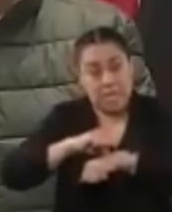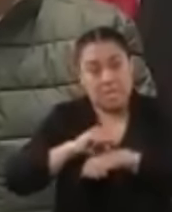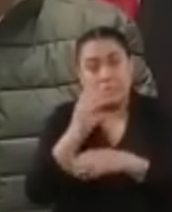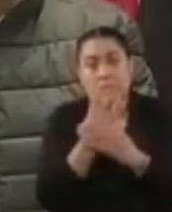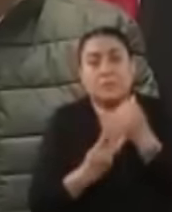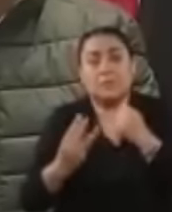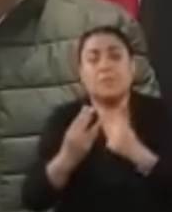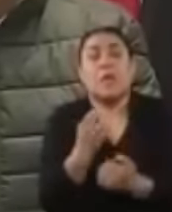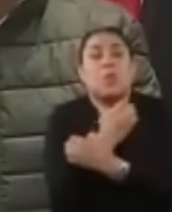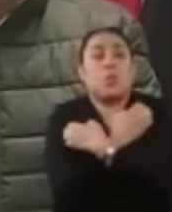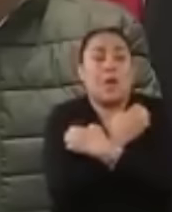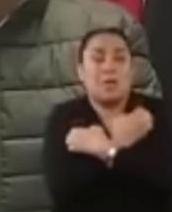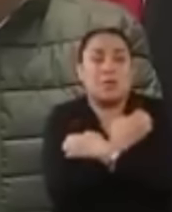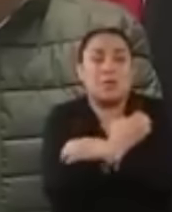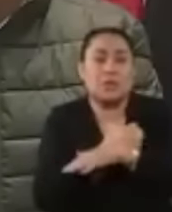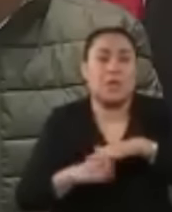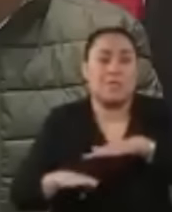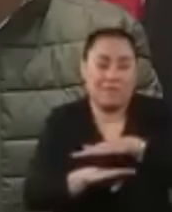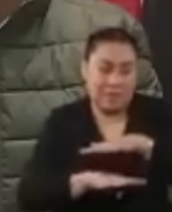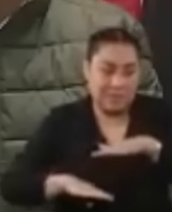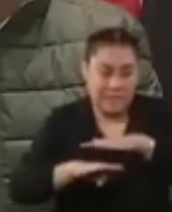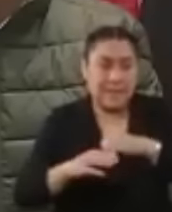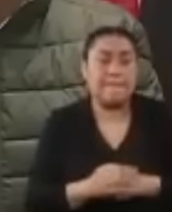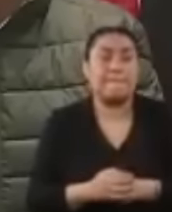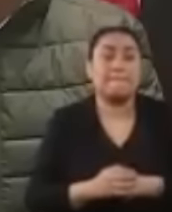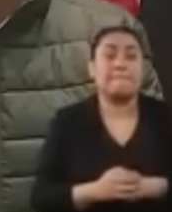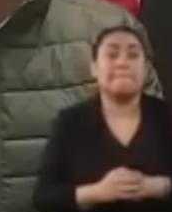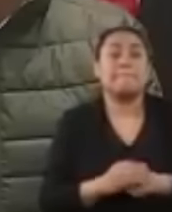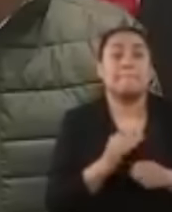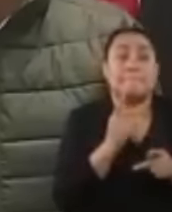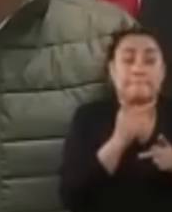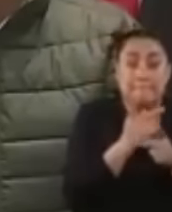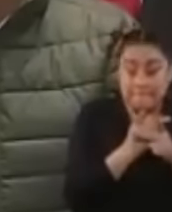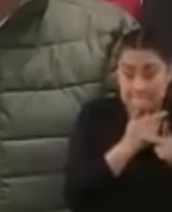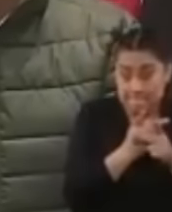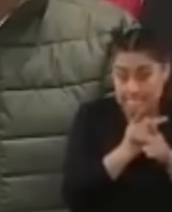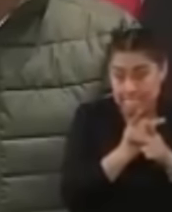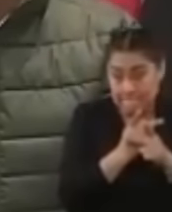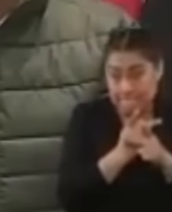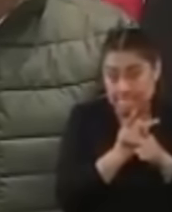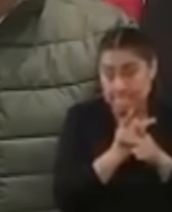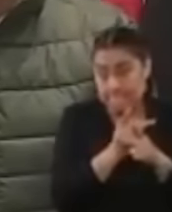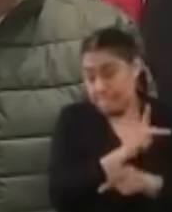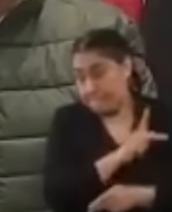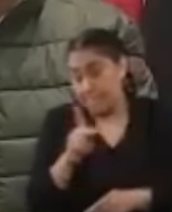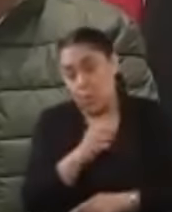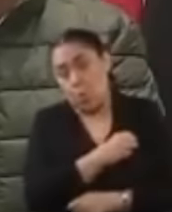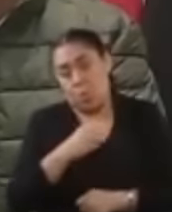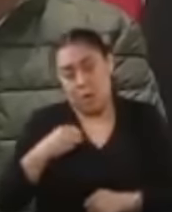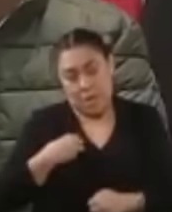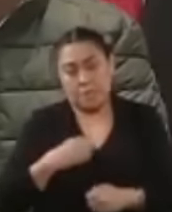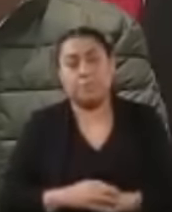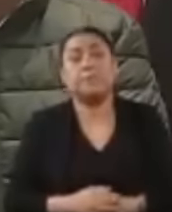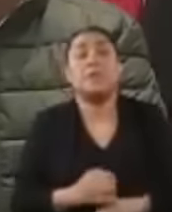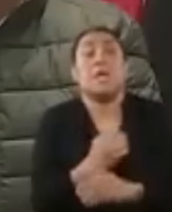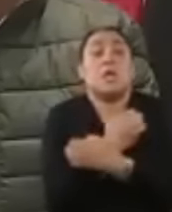básica. Esta y la media superior serán obligatorias. La educación